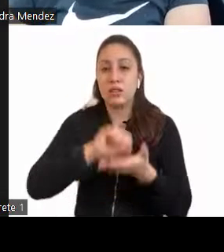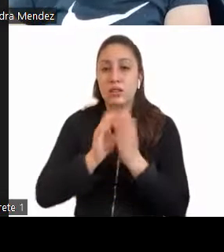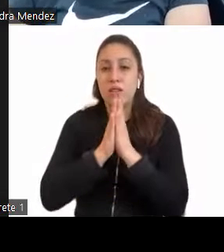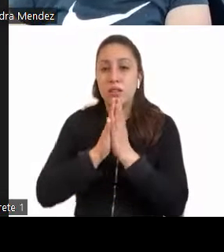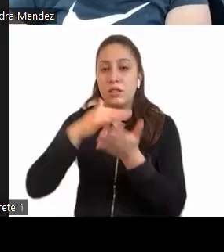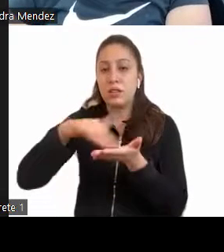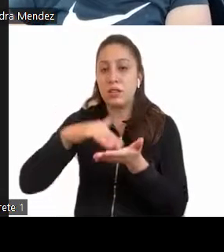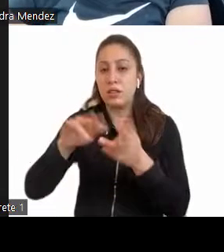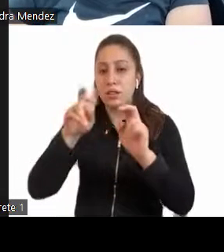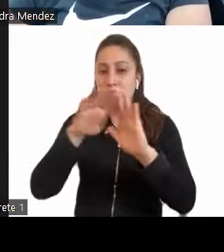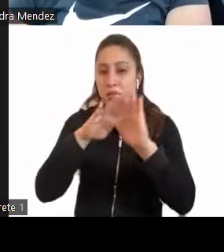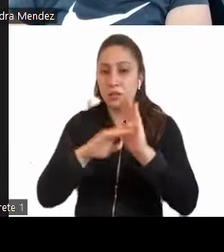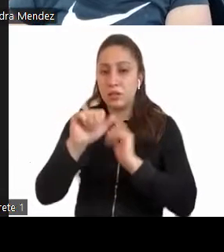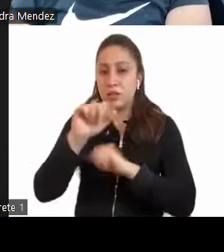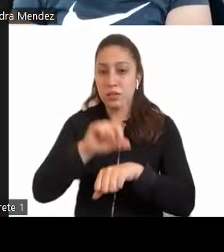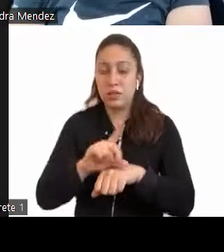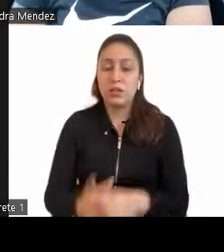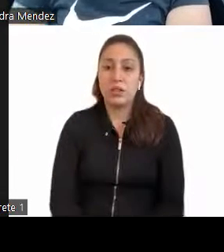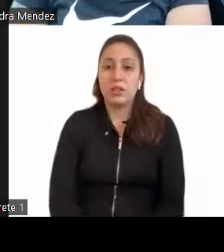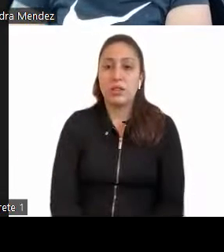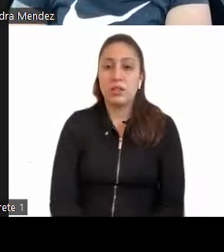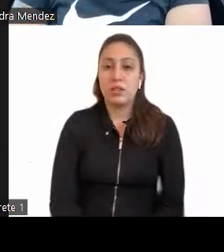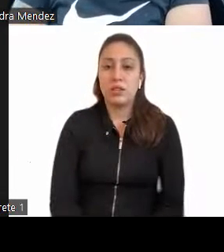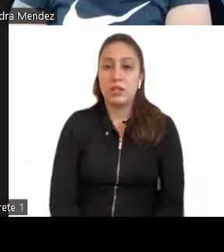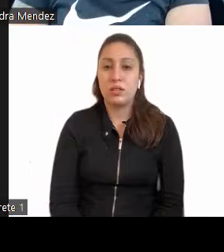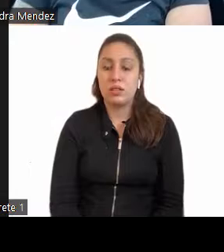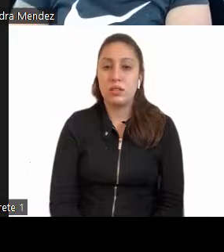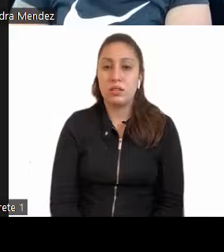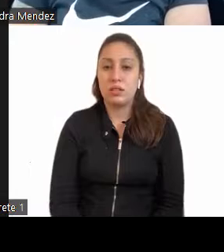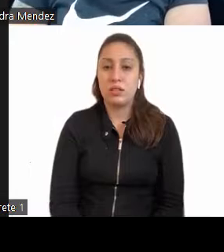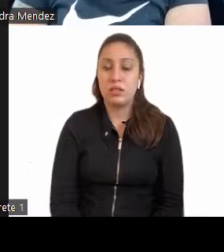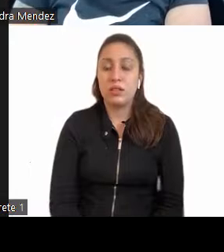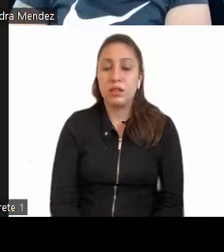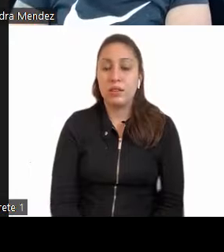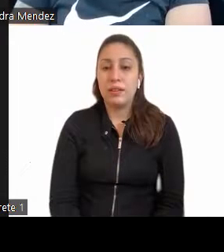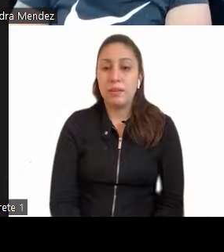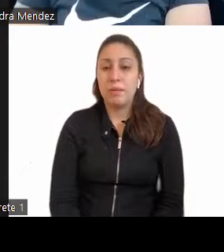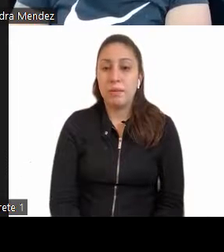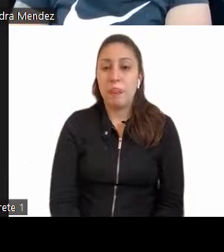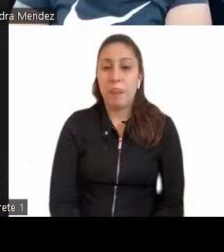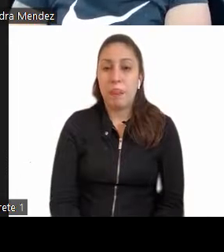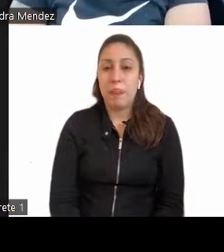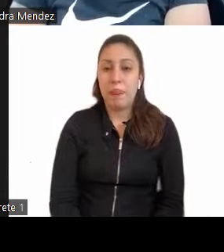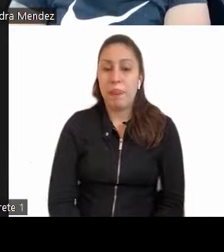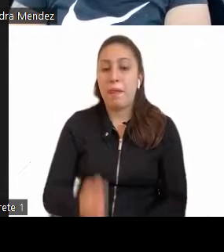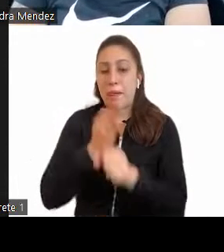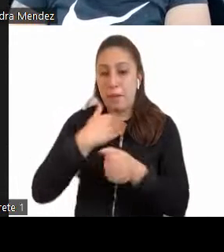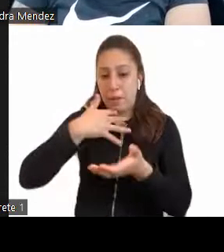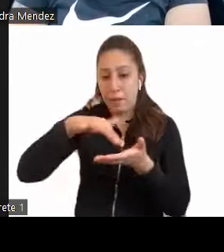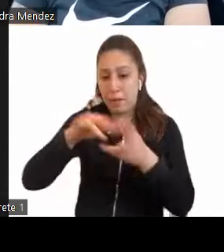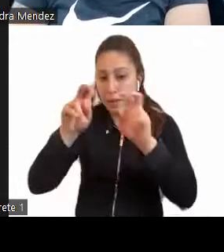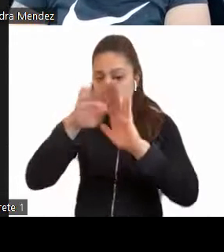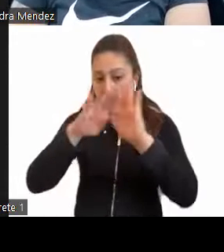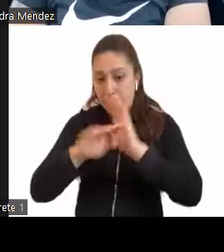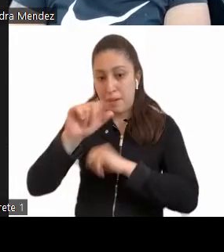día. Sí, daré lectura al orden del día e inmediatamente se someterá a consideración de las y